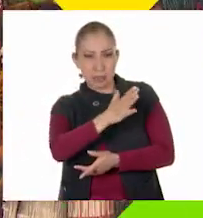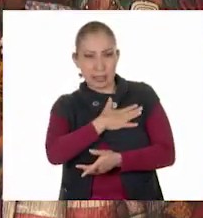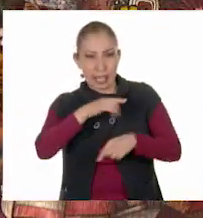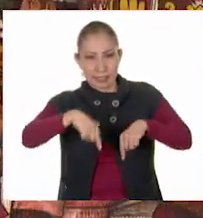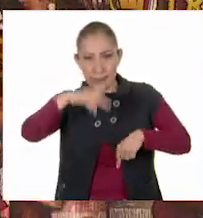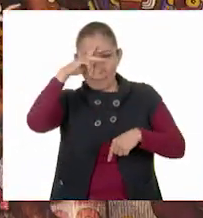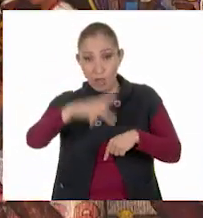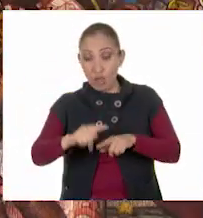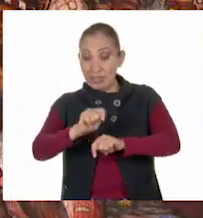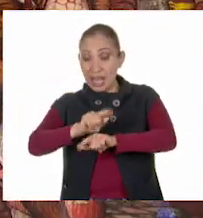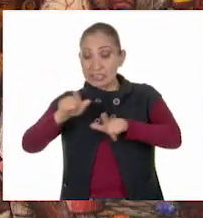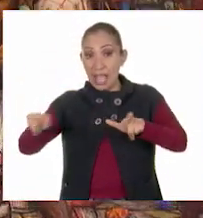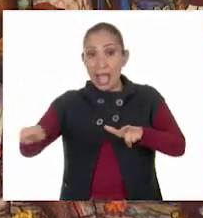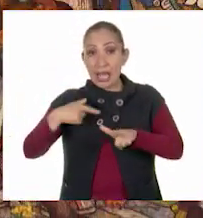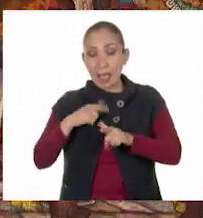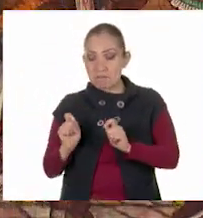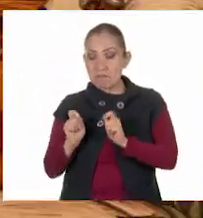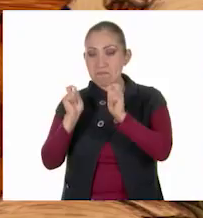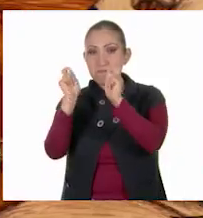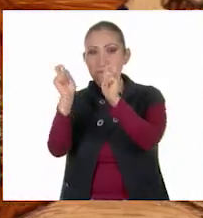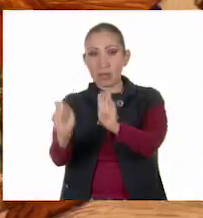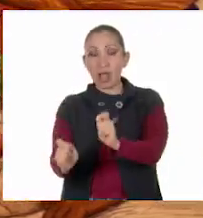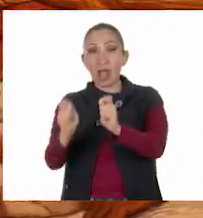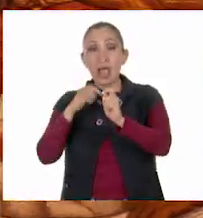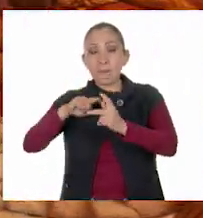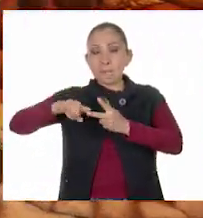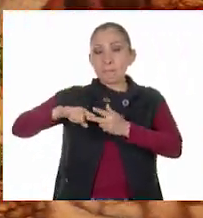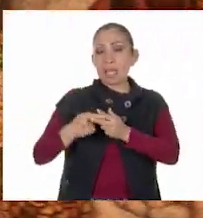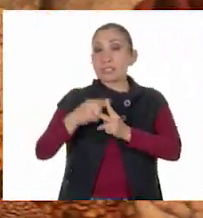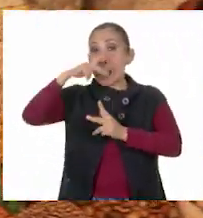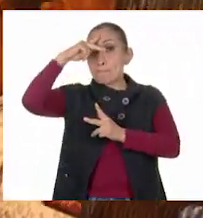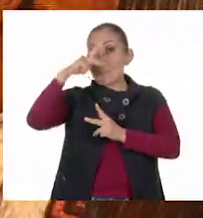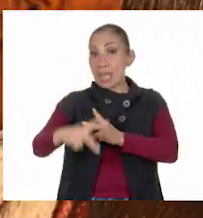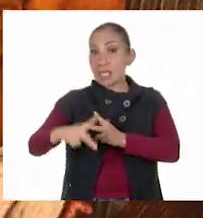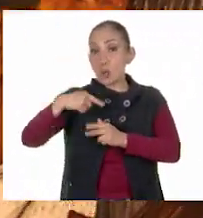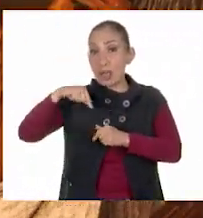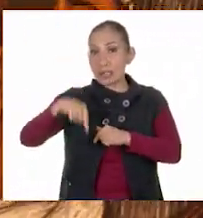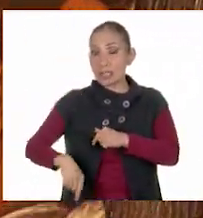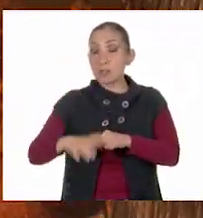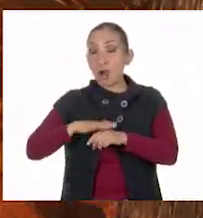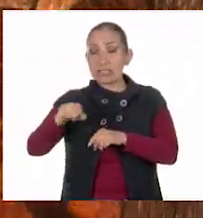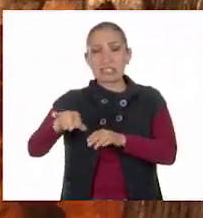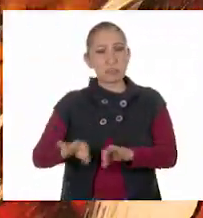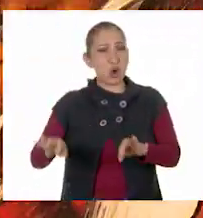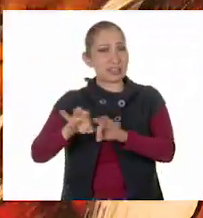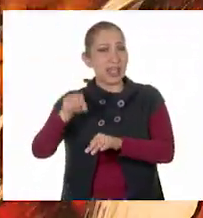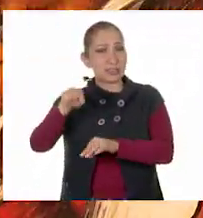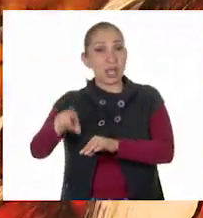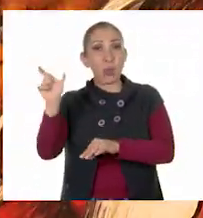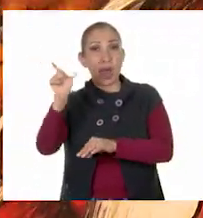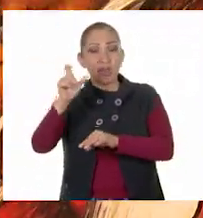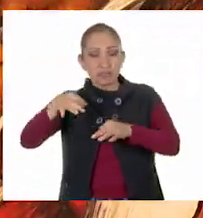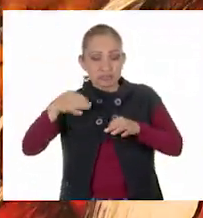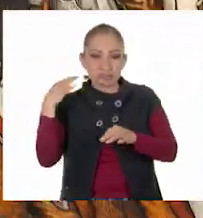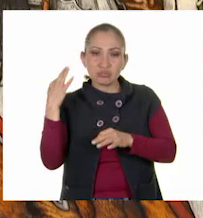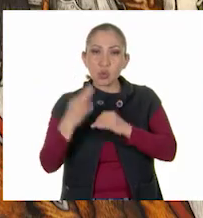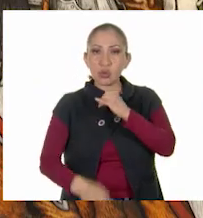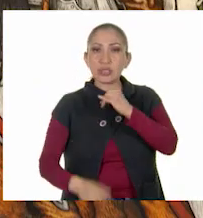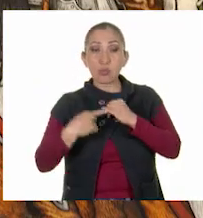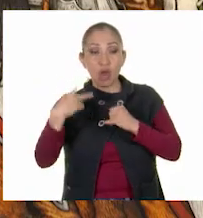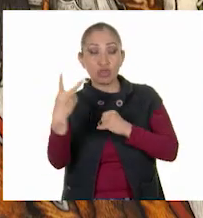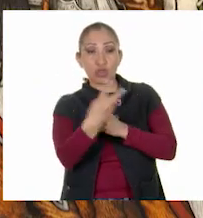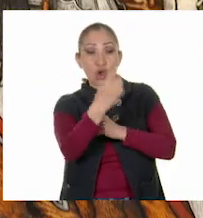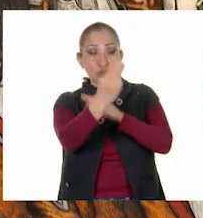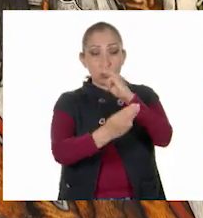A Tlaxcala se le da el título de Cuna de la Nación, debido al papel clave que jugó en la consolidación de los